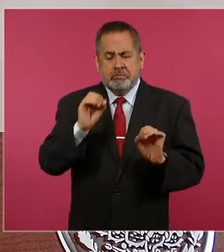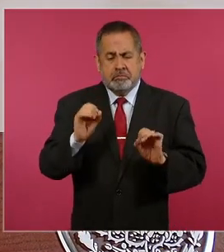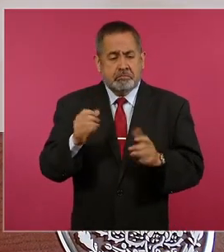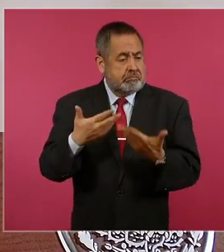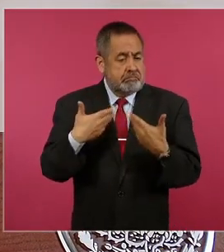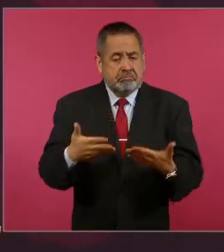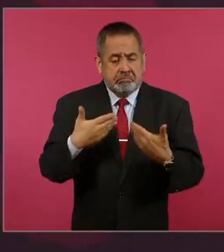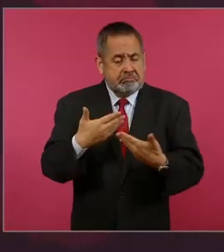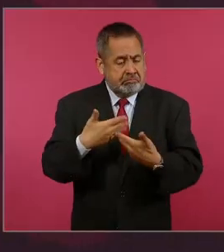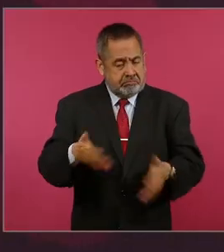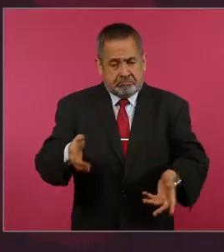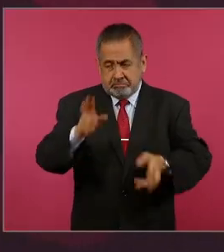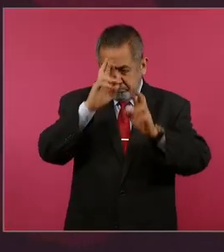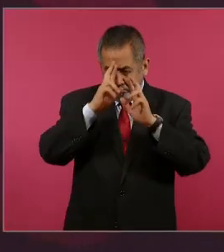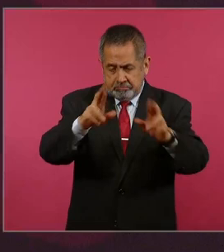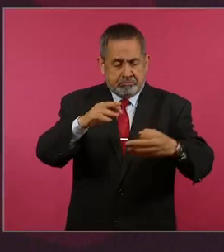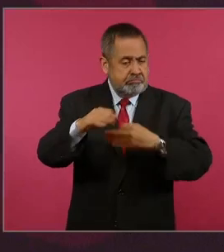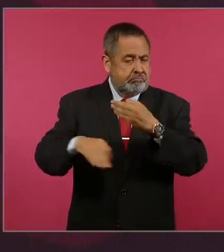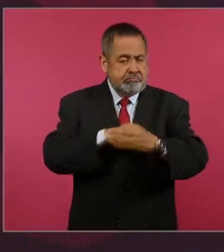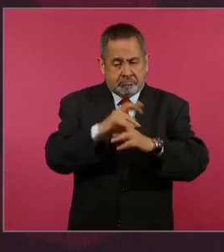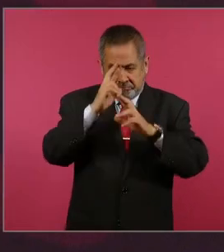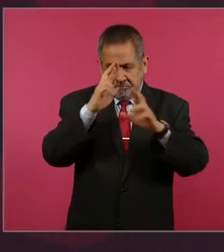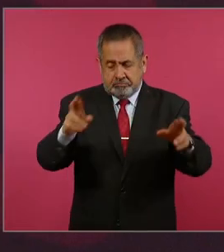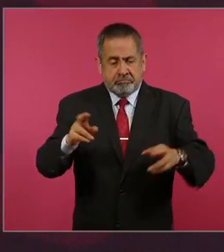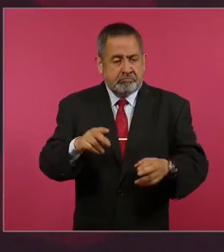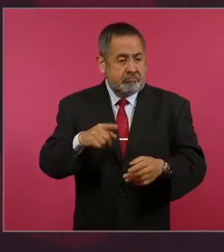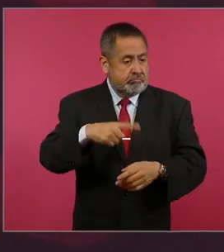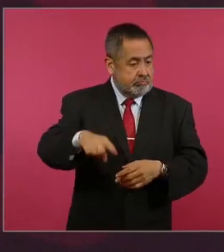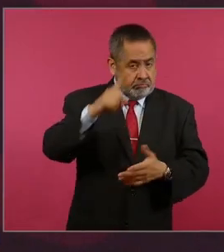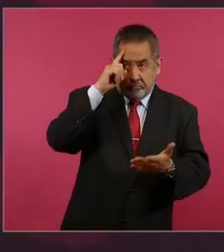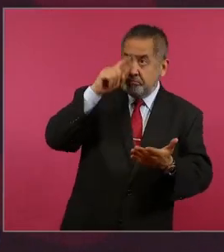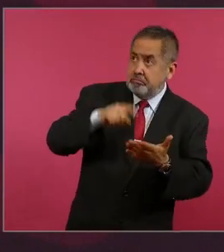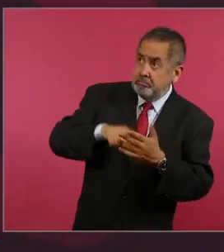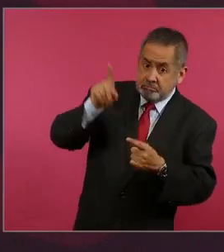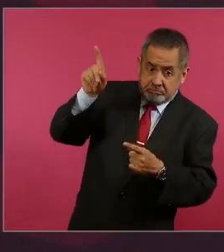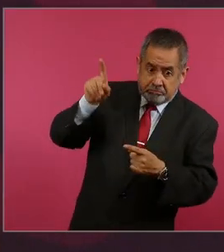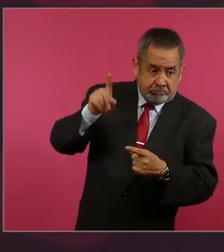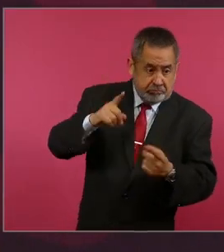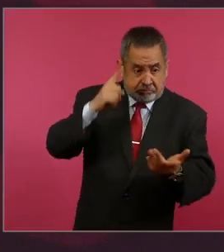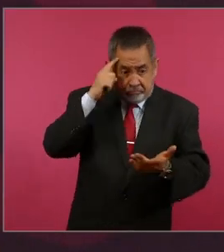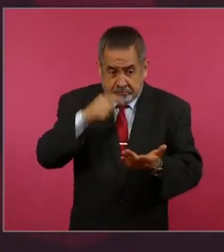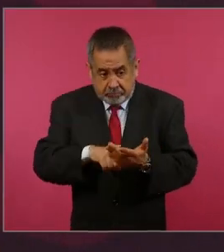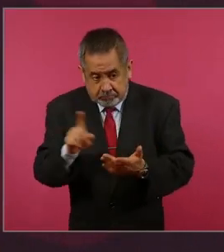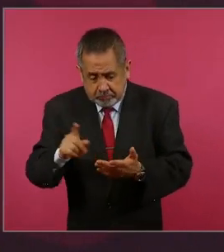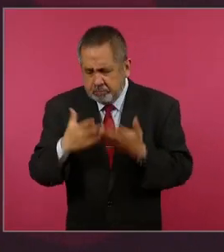y debemos ser respetuosos de creyentes y de no creyentes,